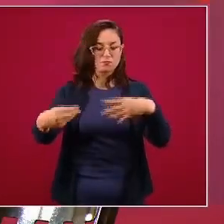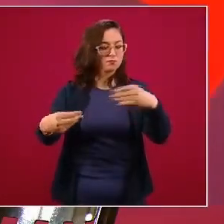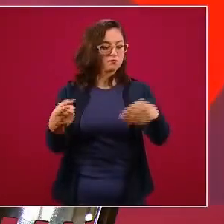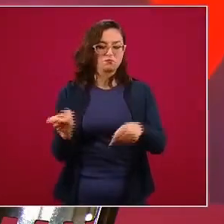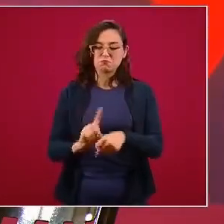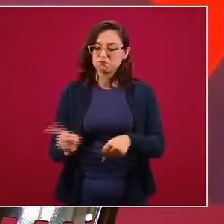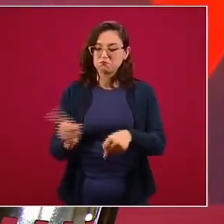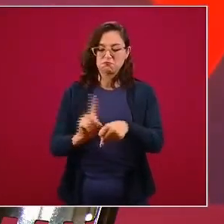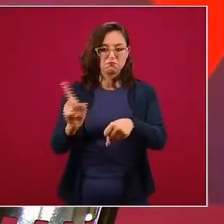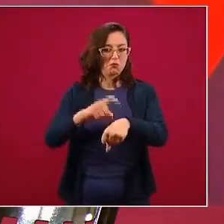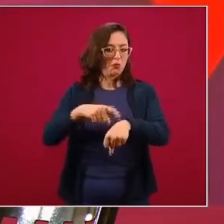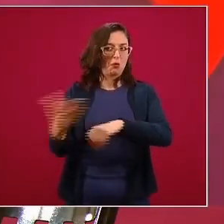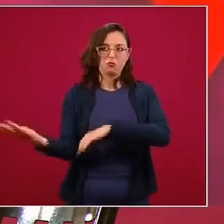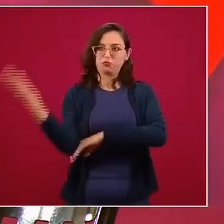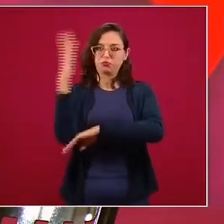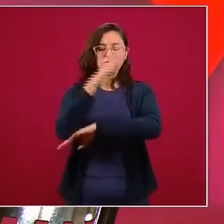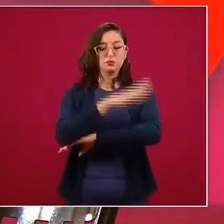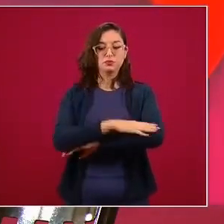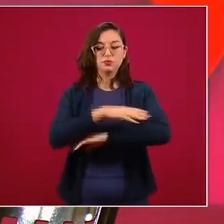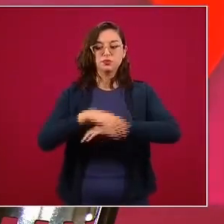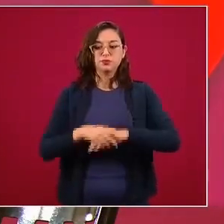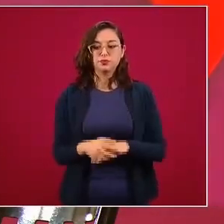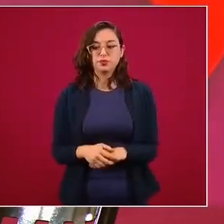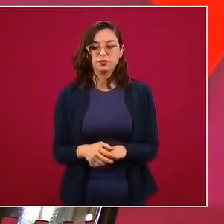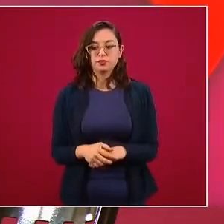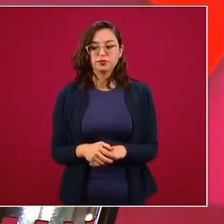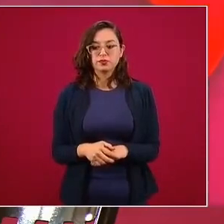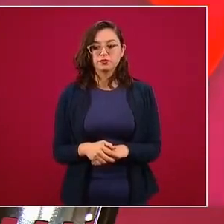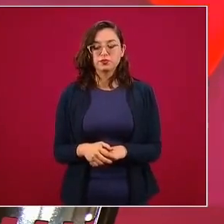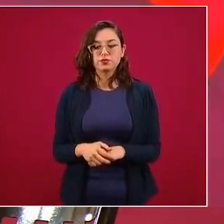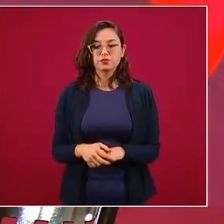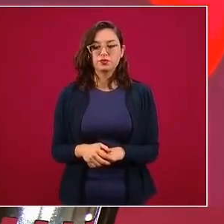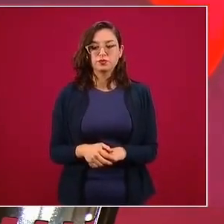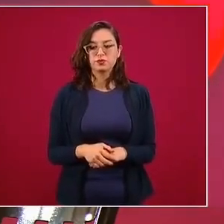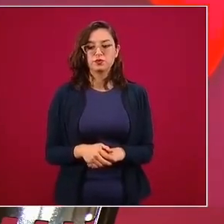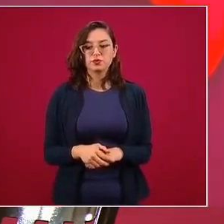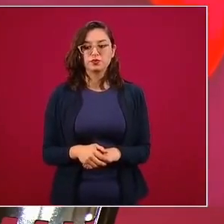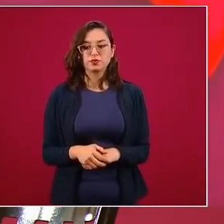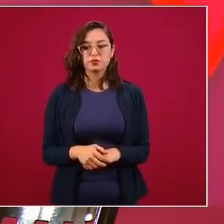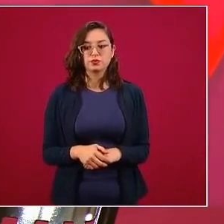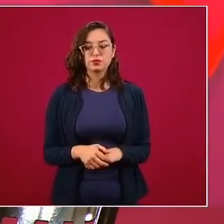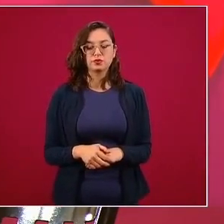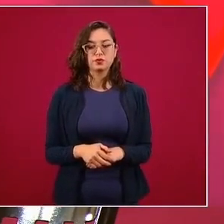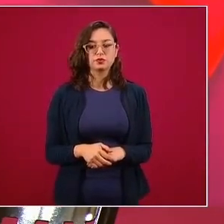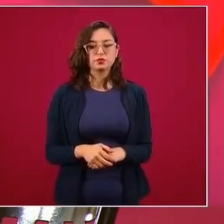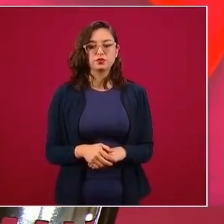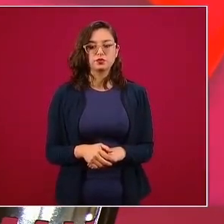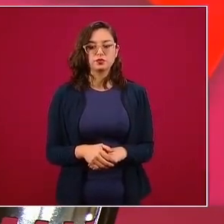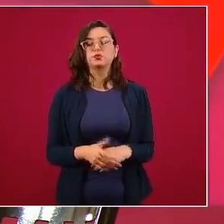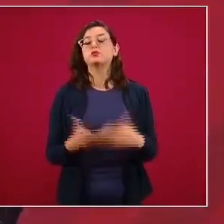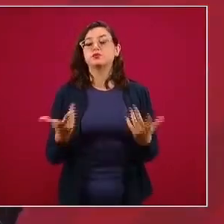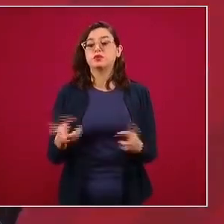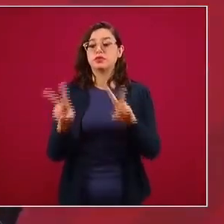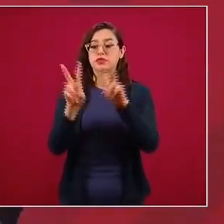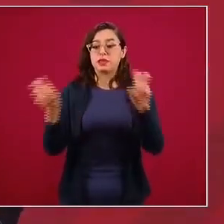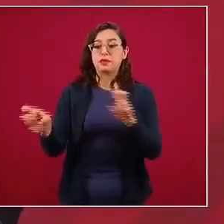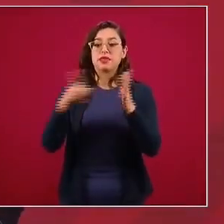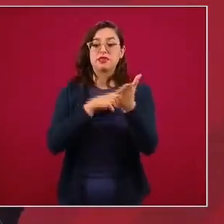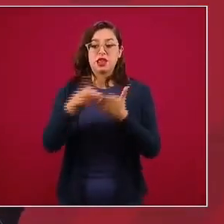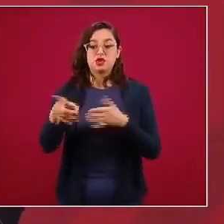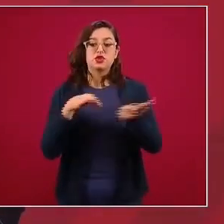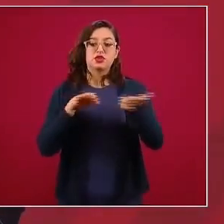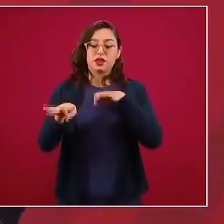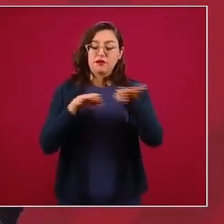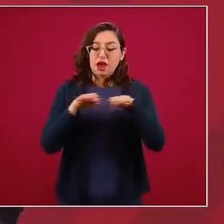Un elemento que por muchos años se ha incorporado como un derecho laboral o